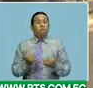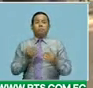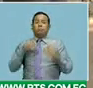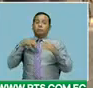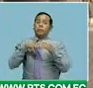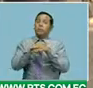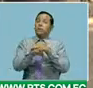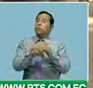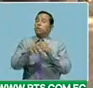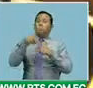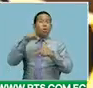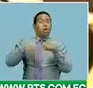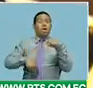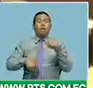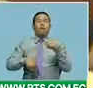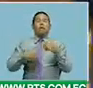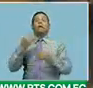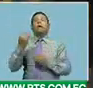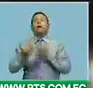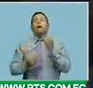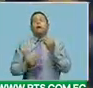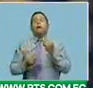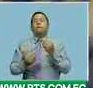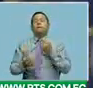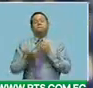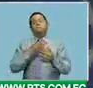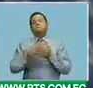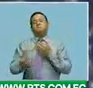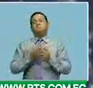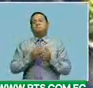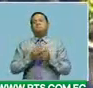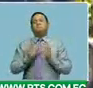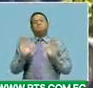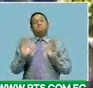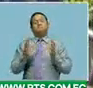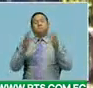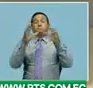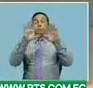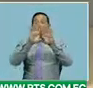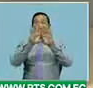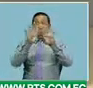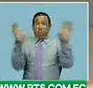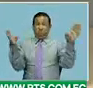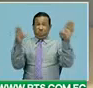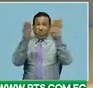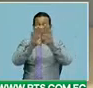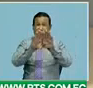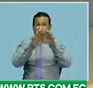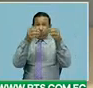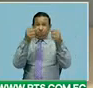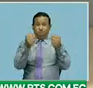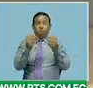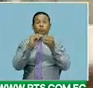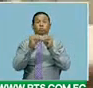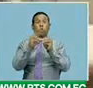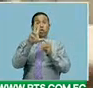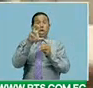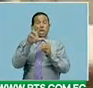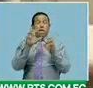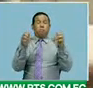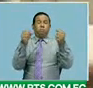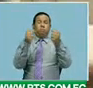sus progenitores y por ese motivo prefirió dedicarles una oración junto a la puerta número 13 de